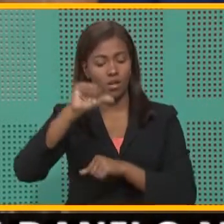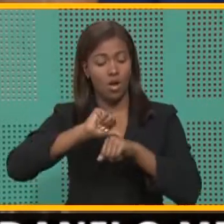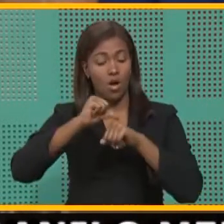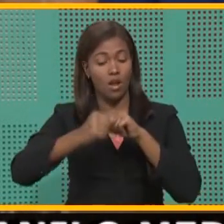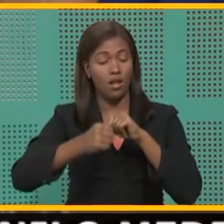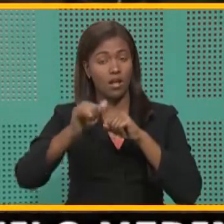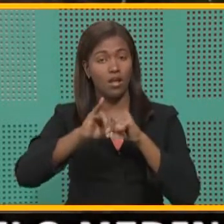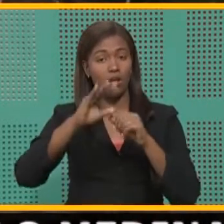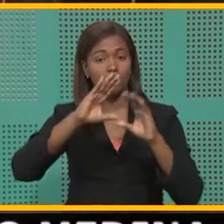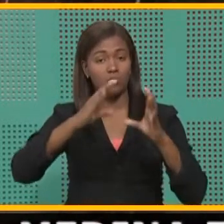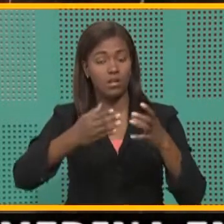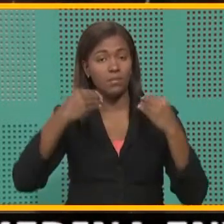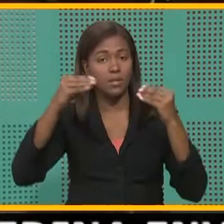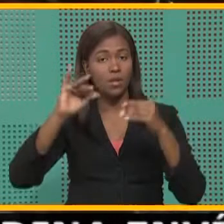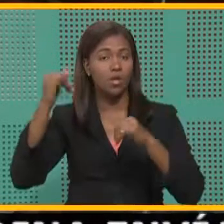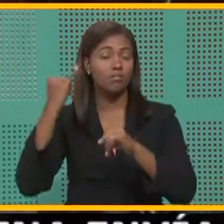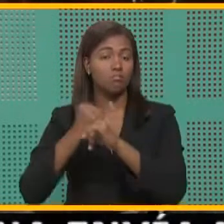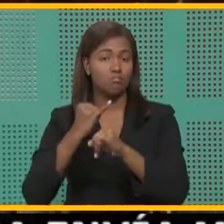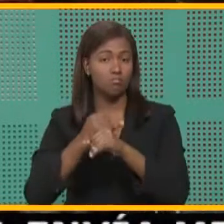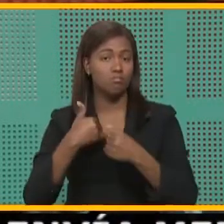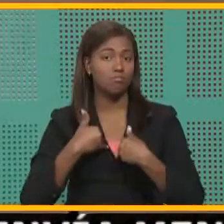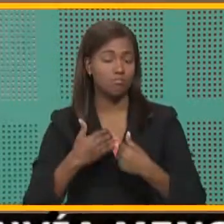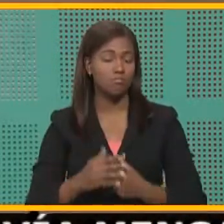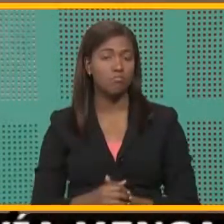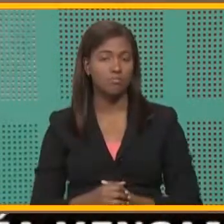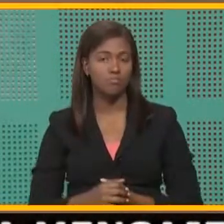demás instalaciones.